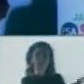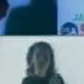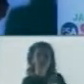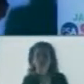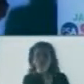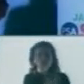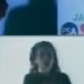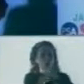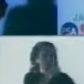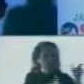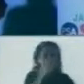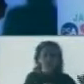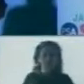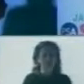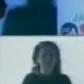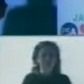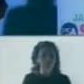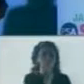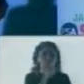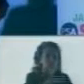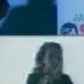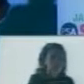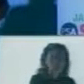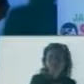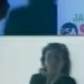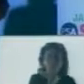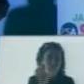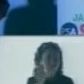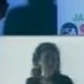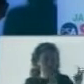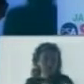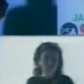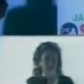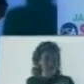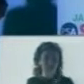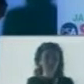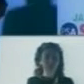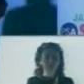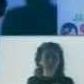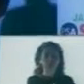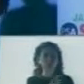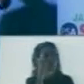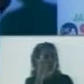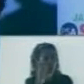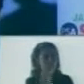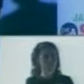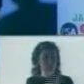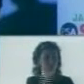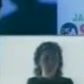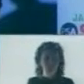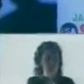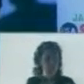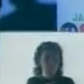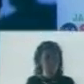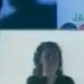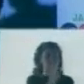gente. No me hace falta traer ningún delegado. No me hace falta de traer al presidente Chávez. Porque además al presidente Chávez